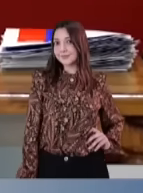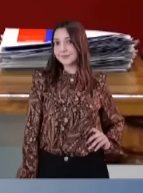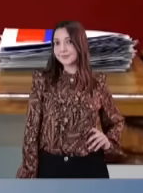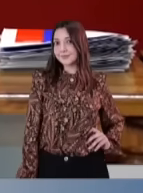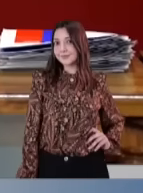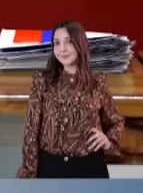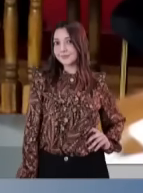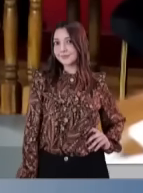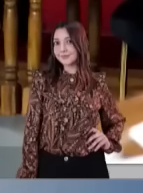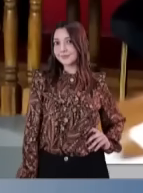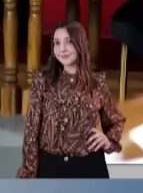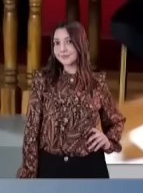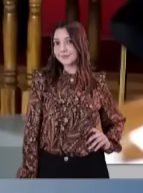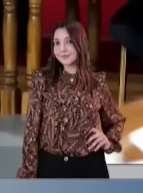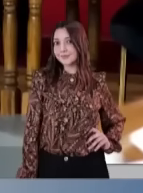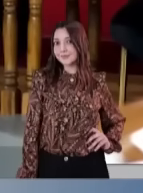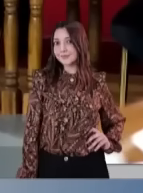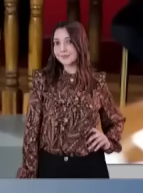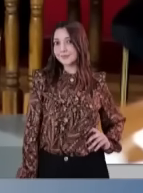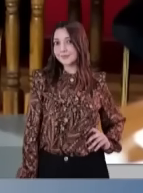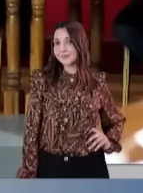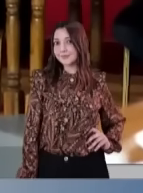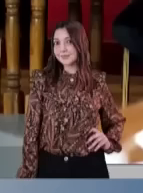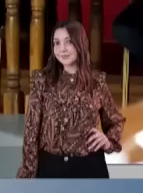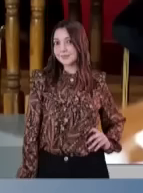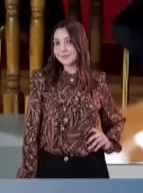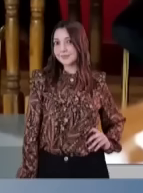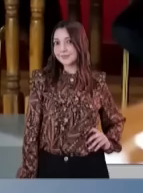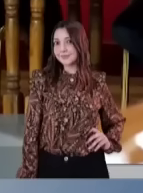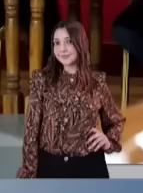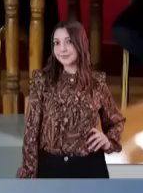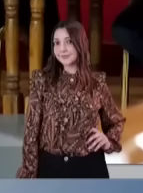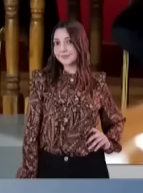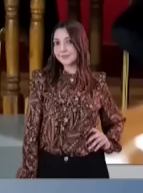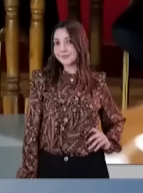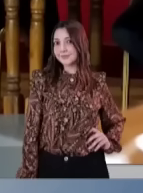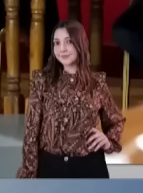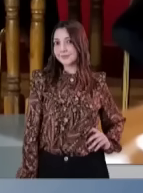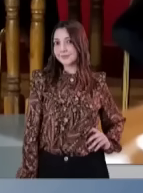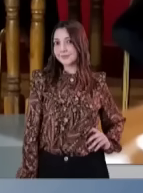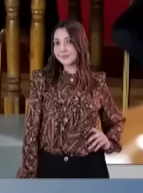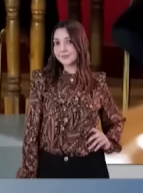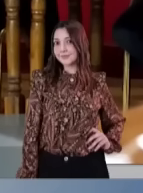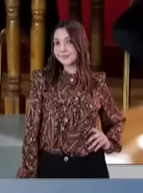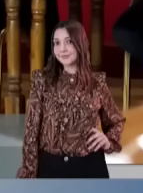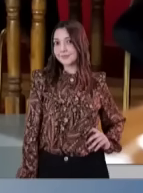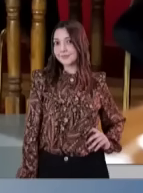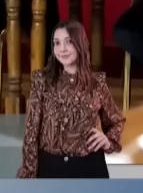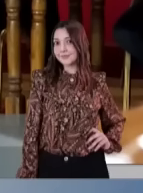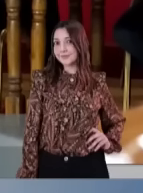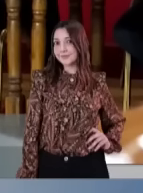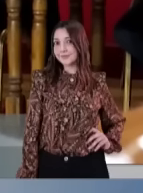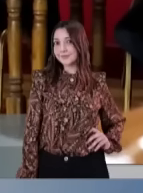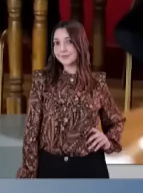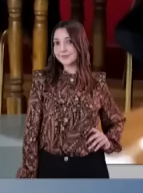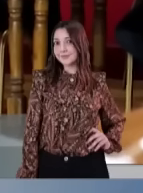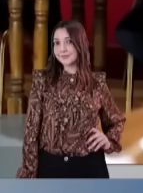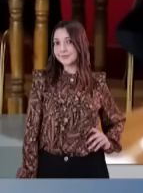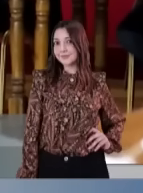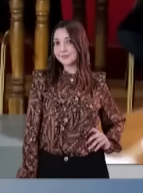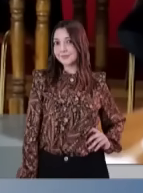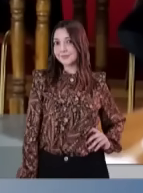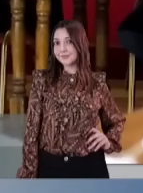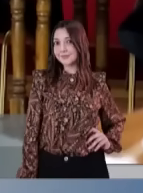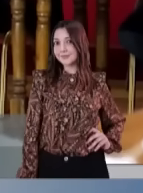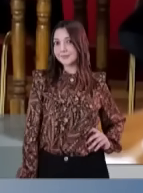máximos representantes fueron líderes estudiantiles y desde ahí hicieron su carrera política, y no sabemos mayormente lo que sucede en educación, salvo polémica,